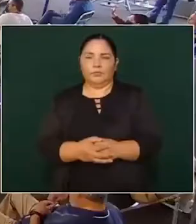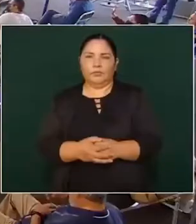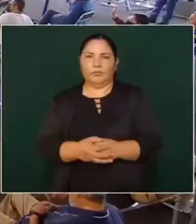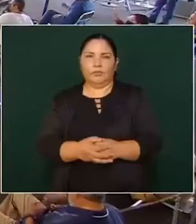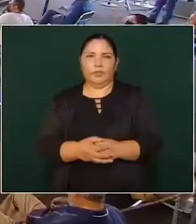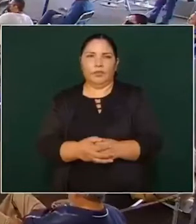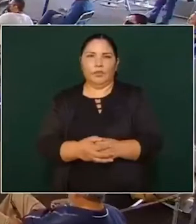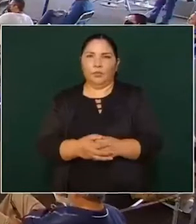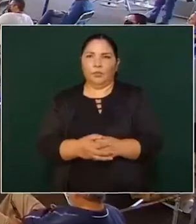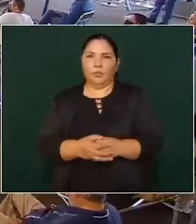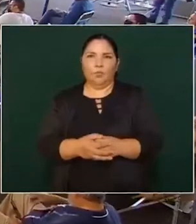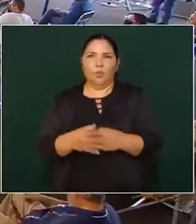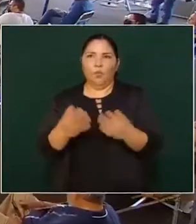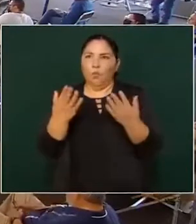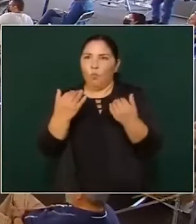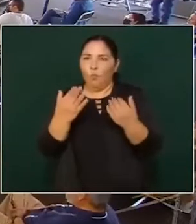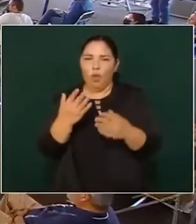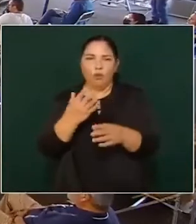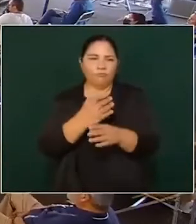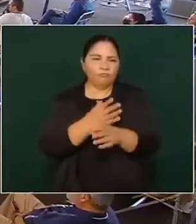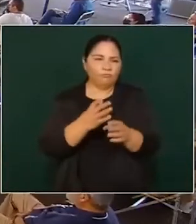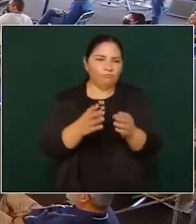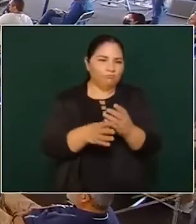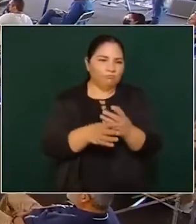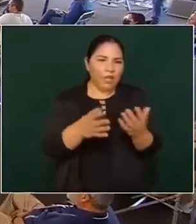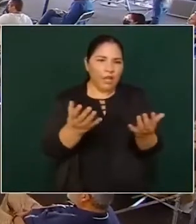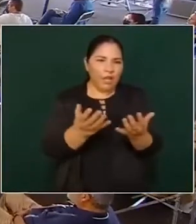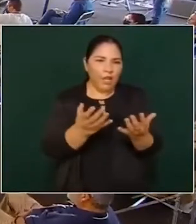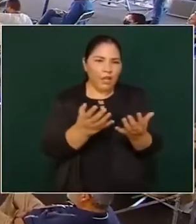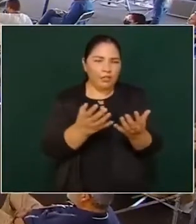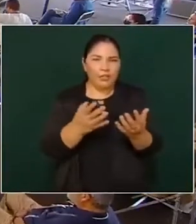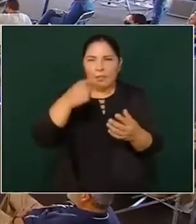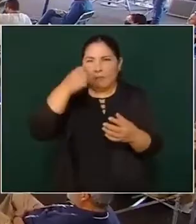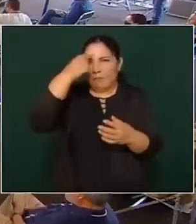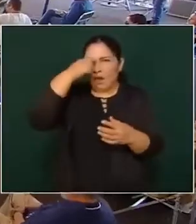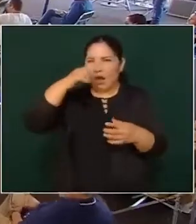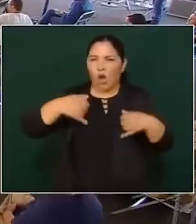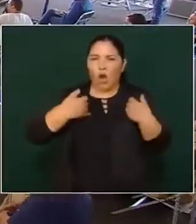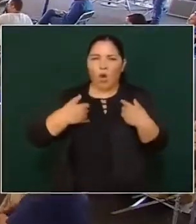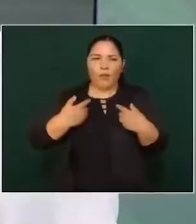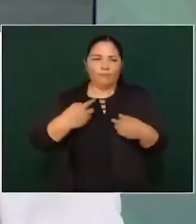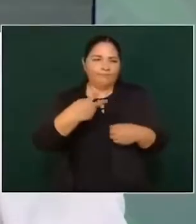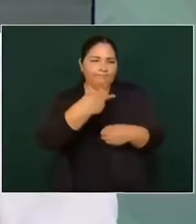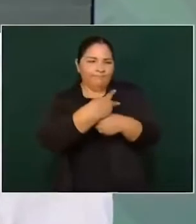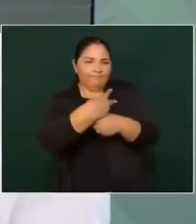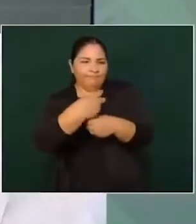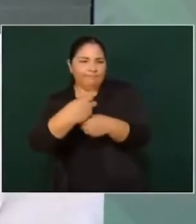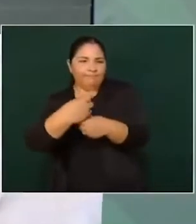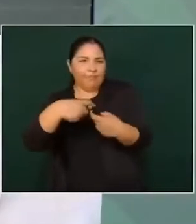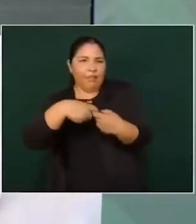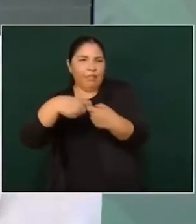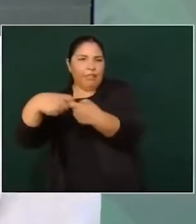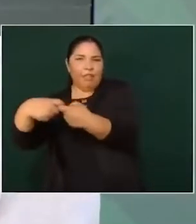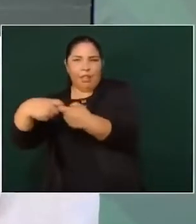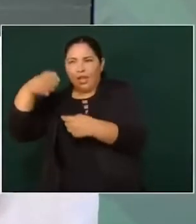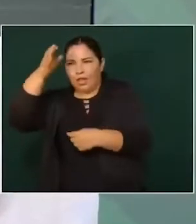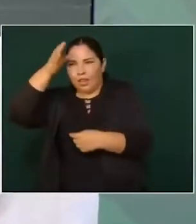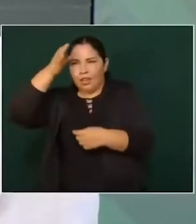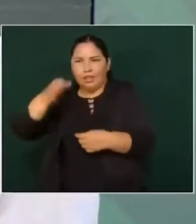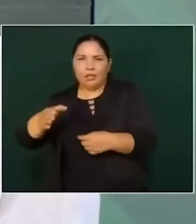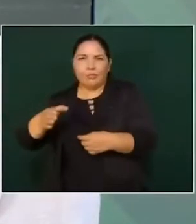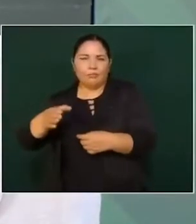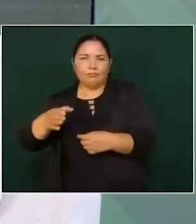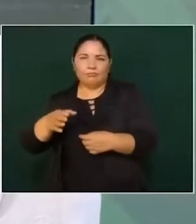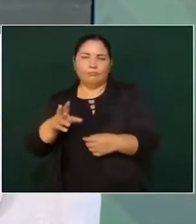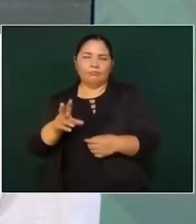no haya semilleros para que los jóvenes sean enganchados por la delincuencia.